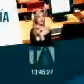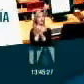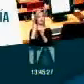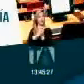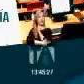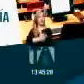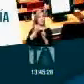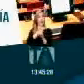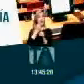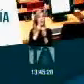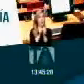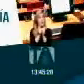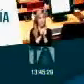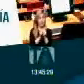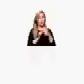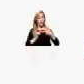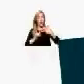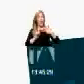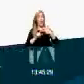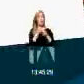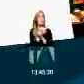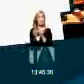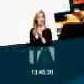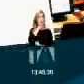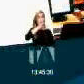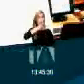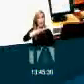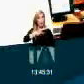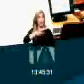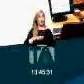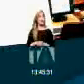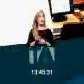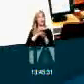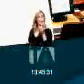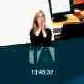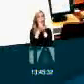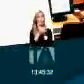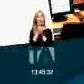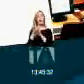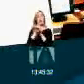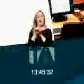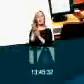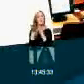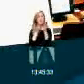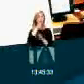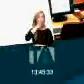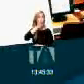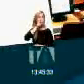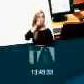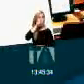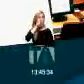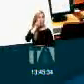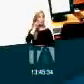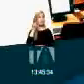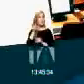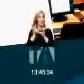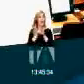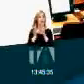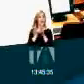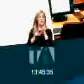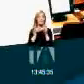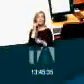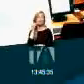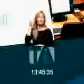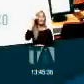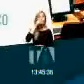en el Deporte, la de la Defensoría del Pueblo, la Reformatoria, la Ley Orgánica de Servicio Público, la Ley Orgánica de las Personas Adultas